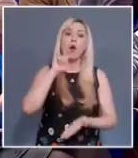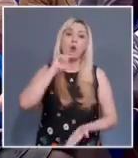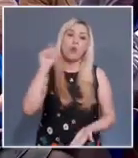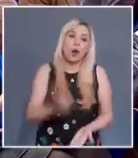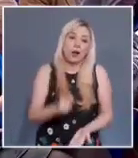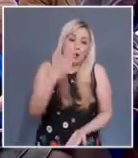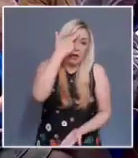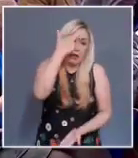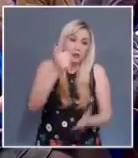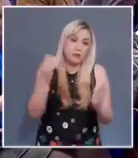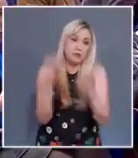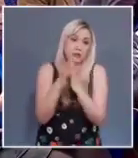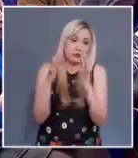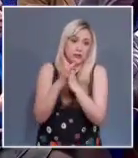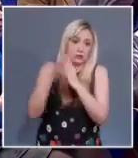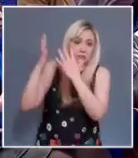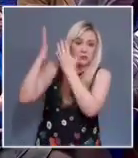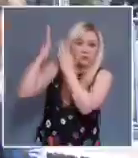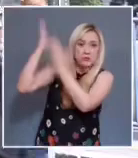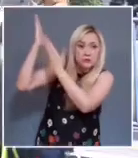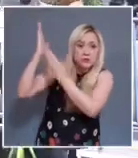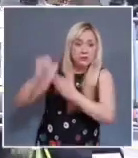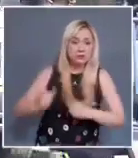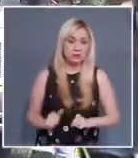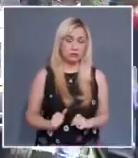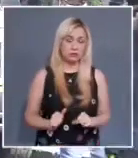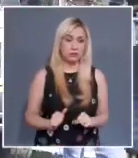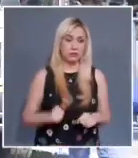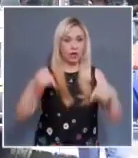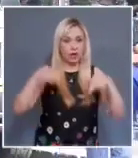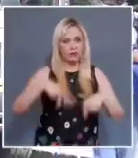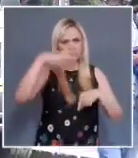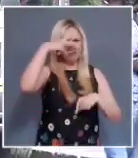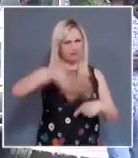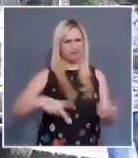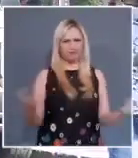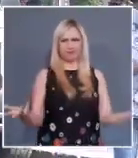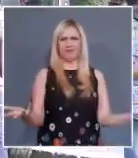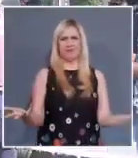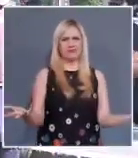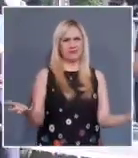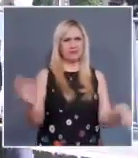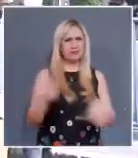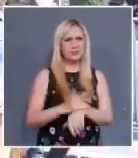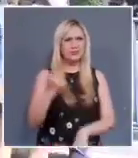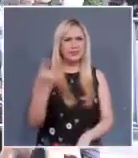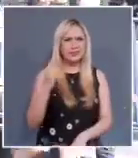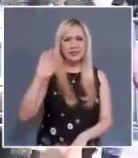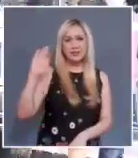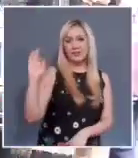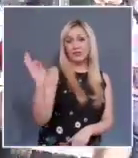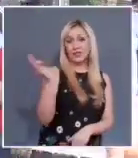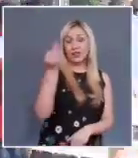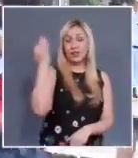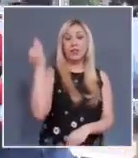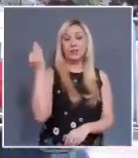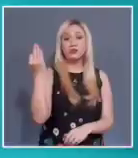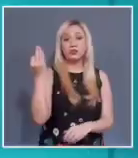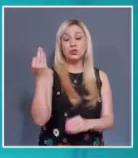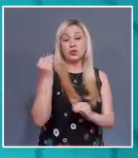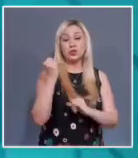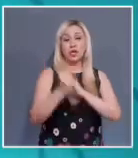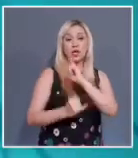Federación Internacional de Periodistas. A través de su reporte anual sobre la situación de los comunicadores en el